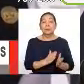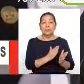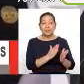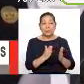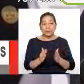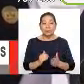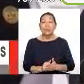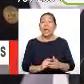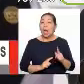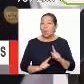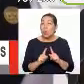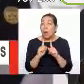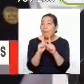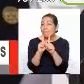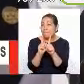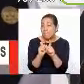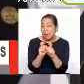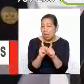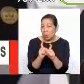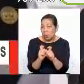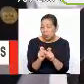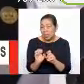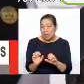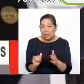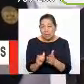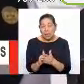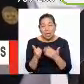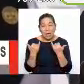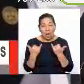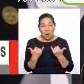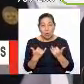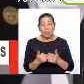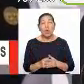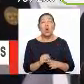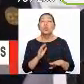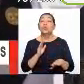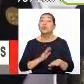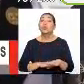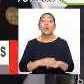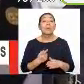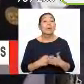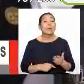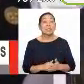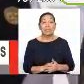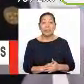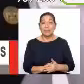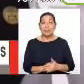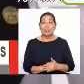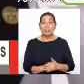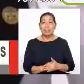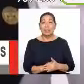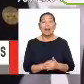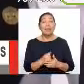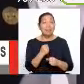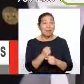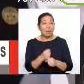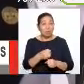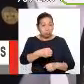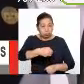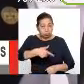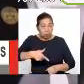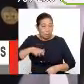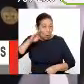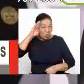de algunas consultas que se le vienen realizando justamente respecto a las labores de inteligencia que